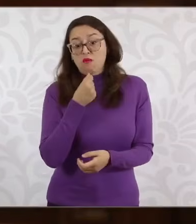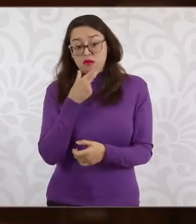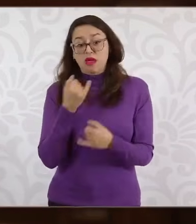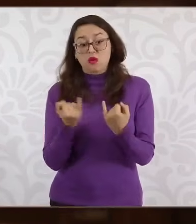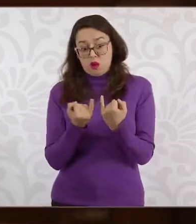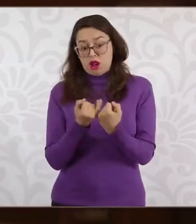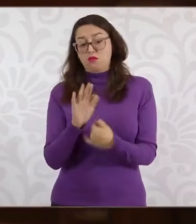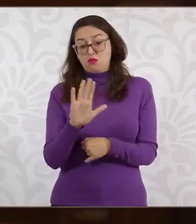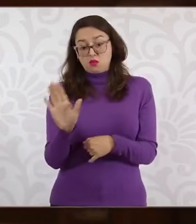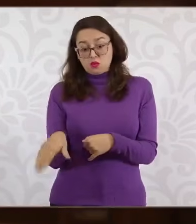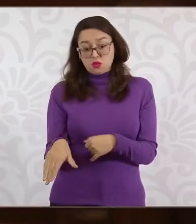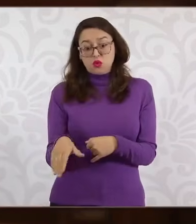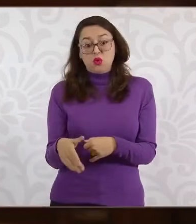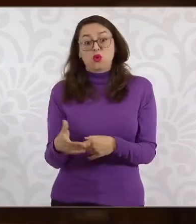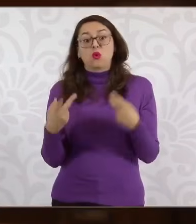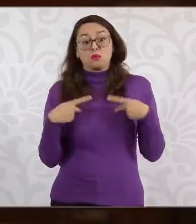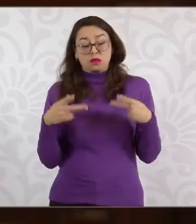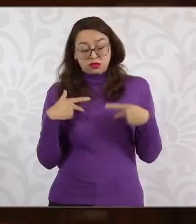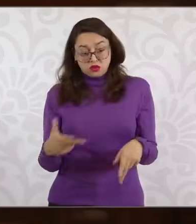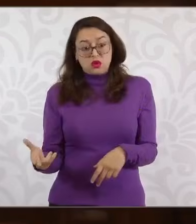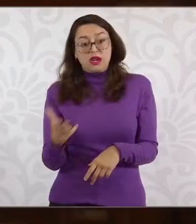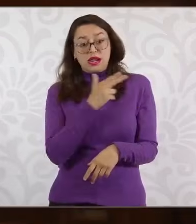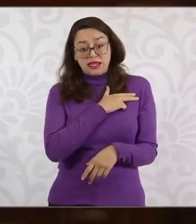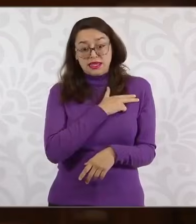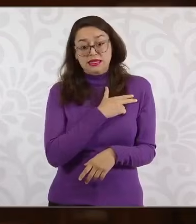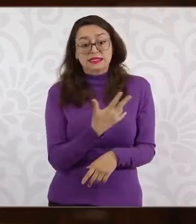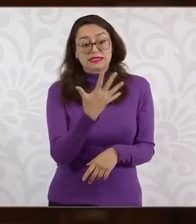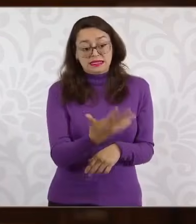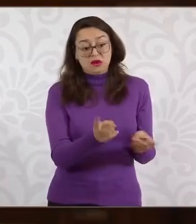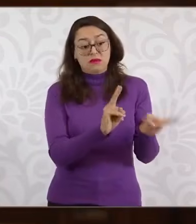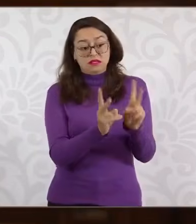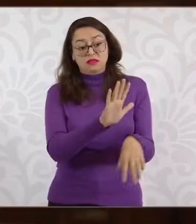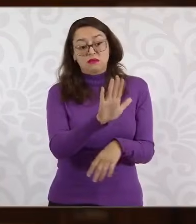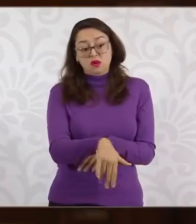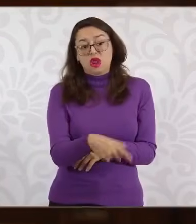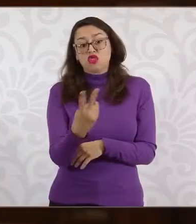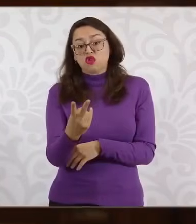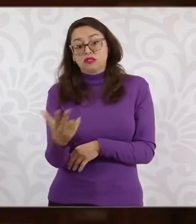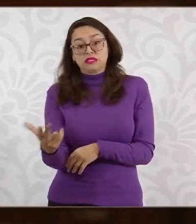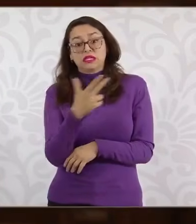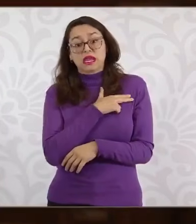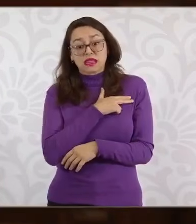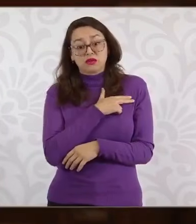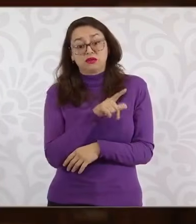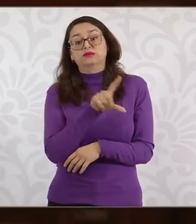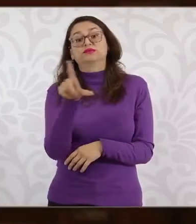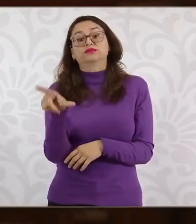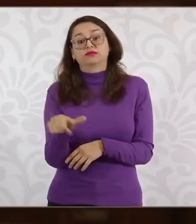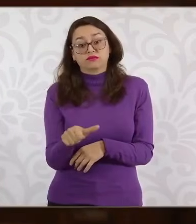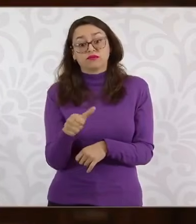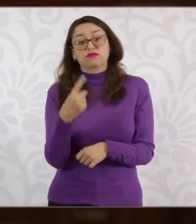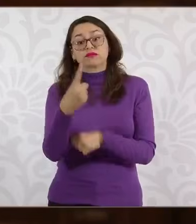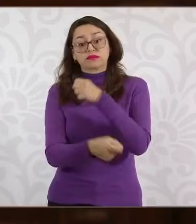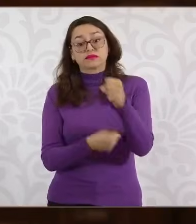en la que quedaron pues personas heridas, 5 vecinos fallecidos y 2 personas personas heridas y que además después, tiempo después, como un año